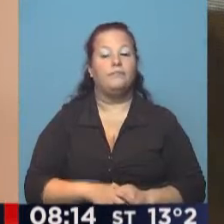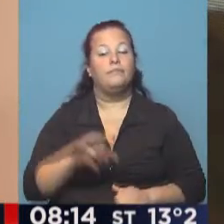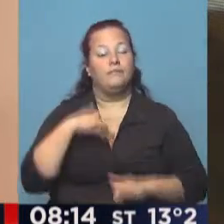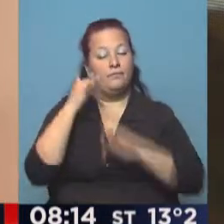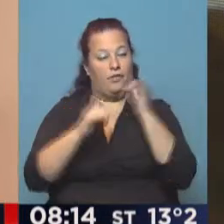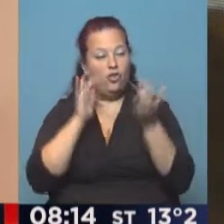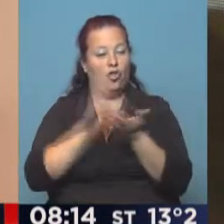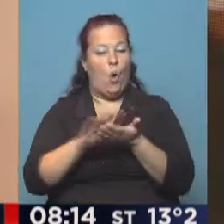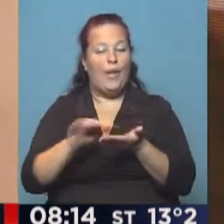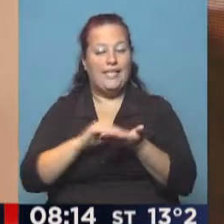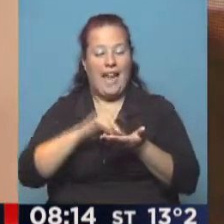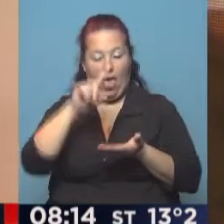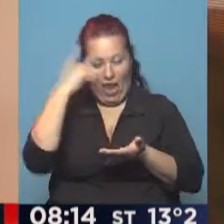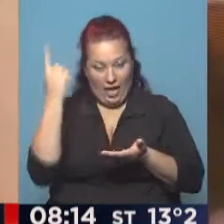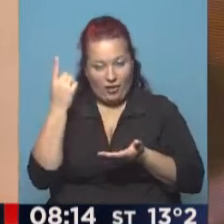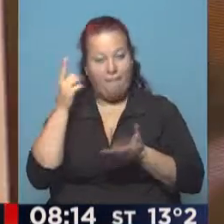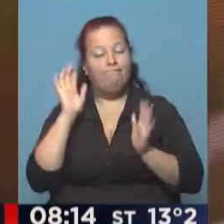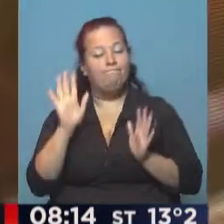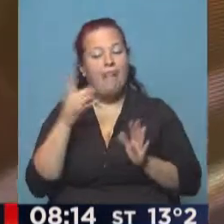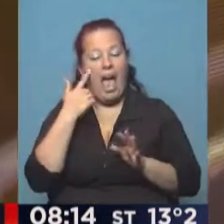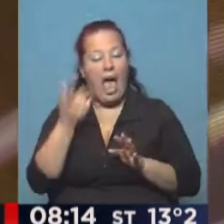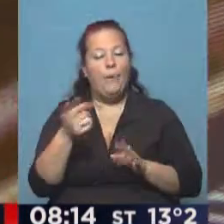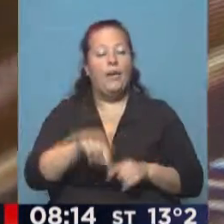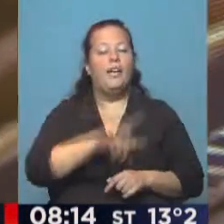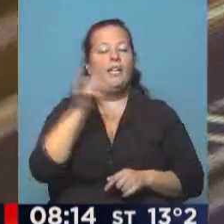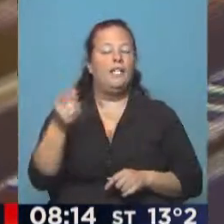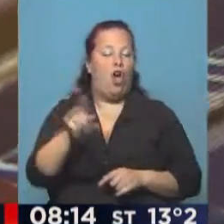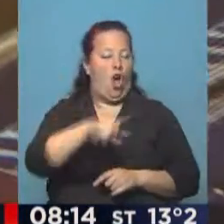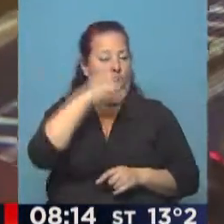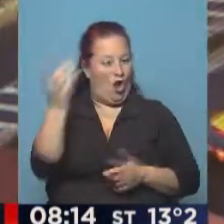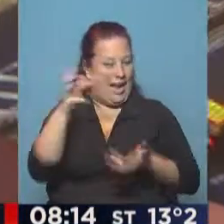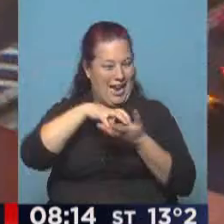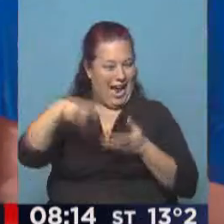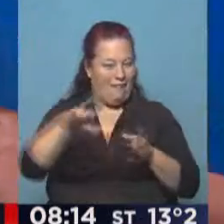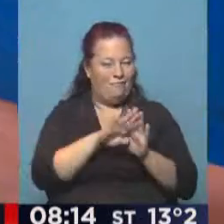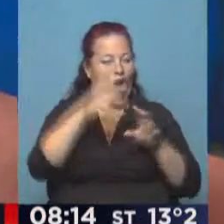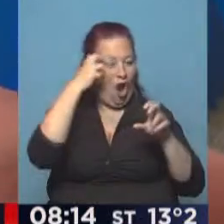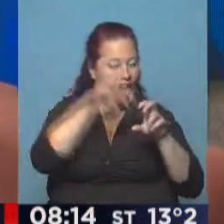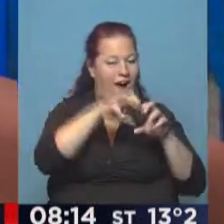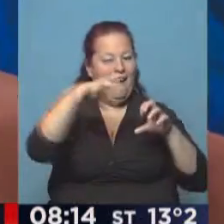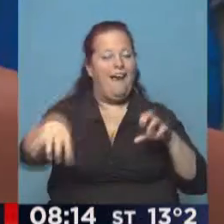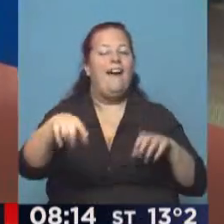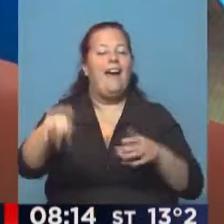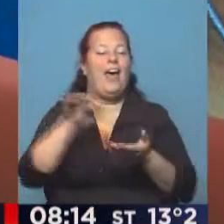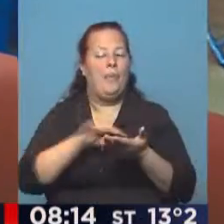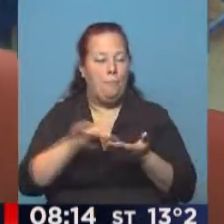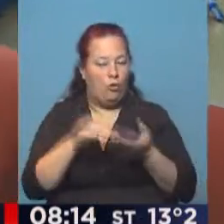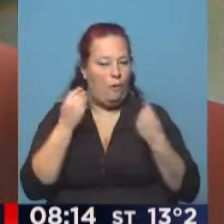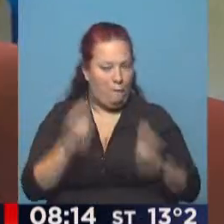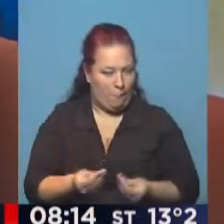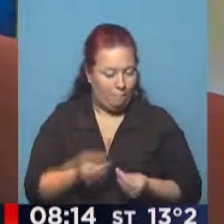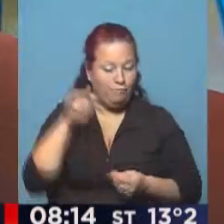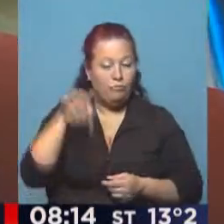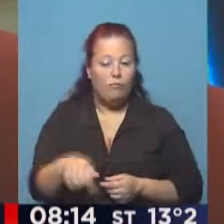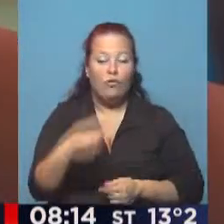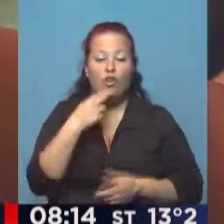Hablamos del Senado Nacional y ahora tenemos que irnos a la otra Cámara. Cruzamos el Congreso y vamos a la Cámara de Diputados porque hoy a